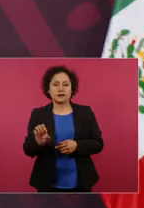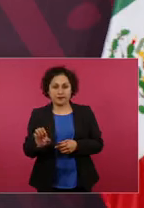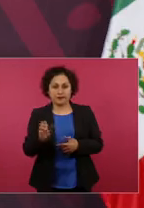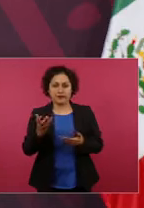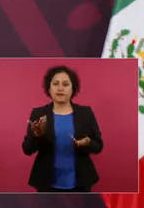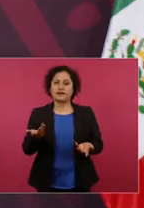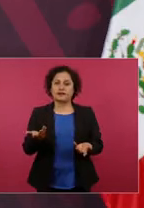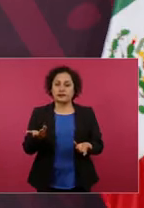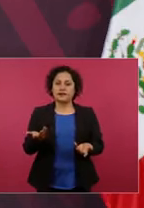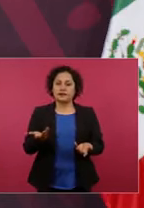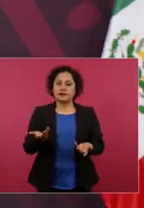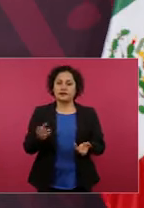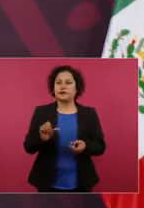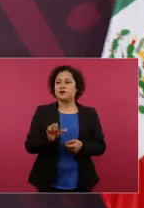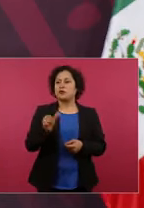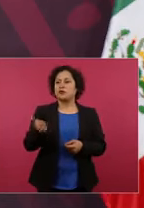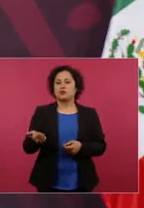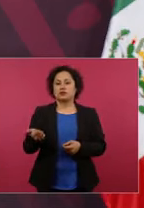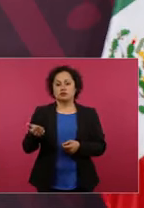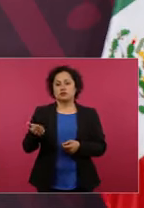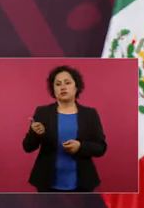de los Sevilla